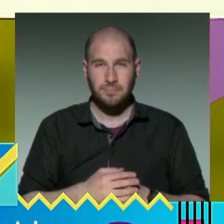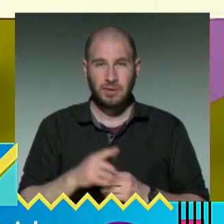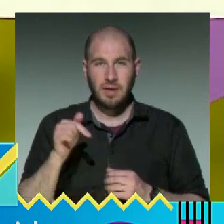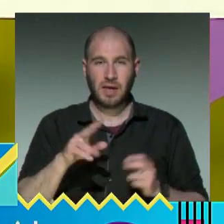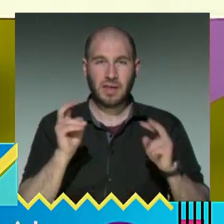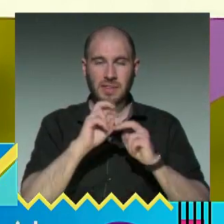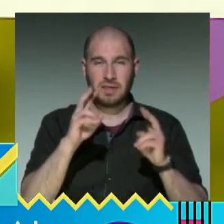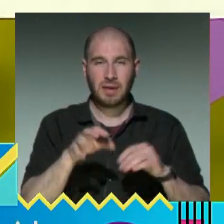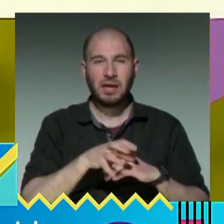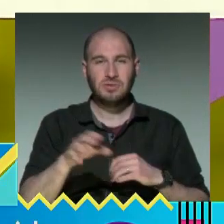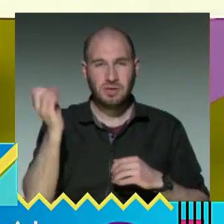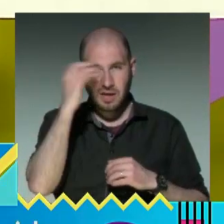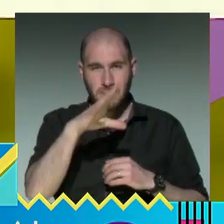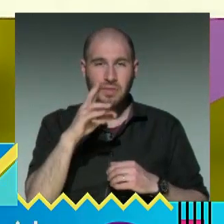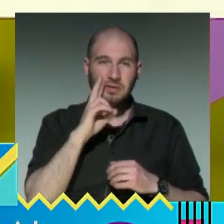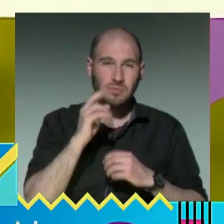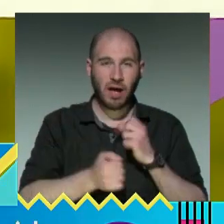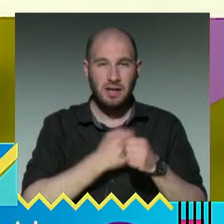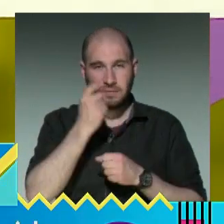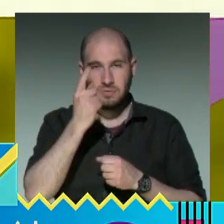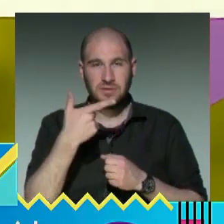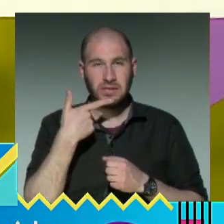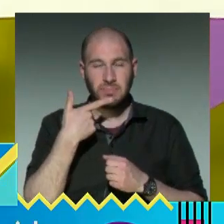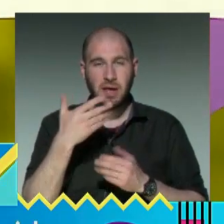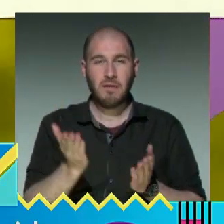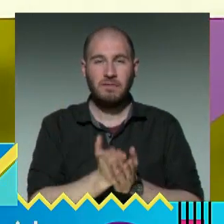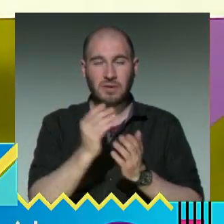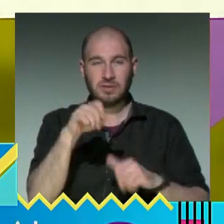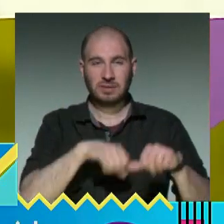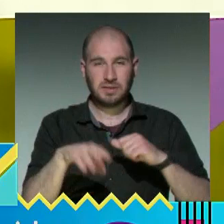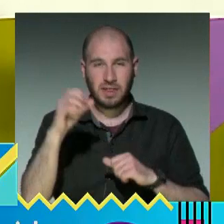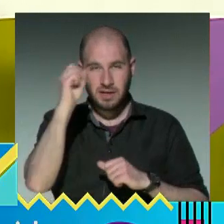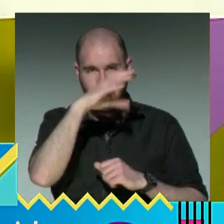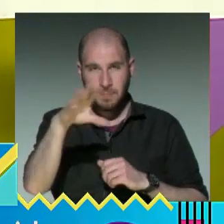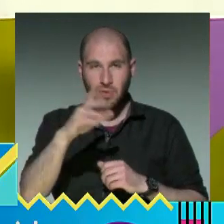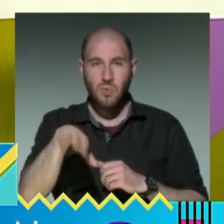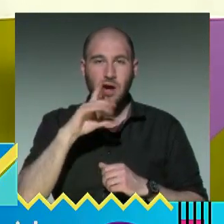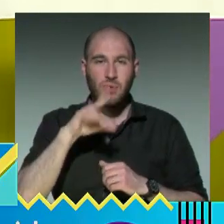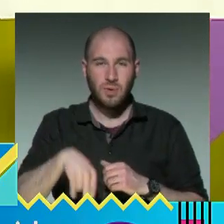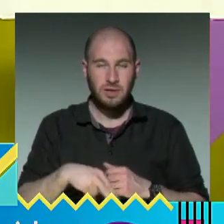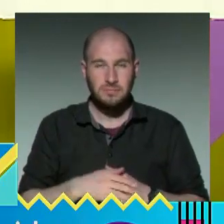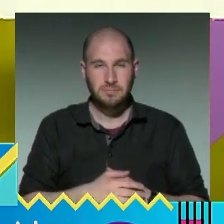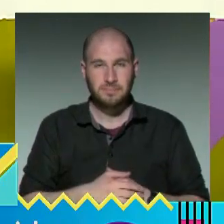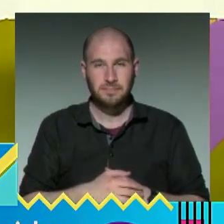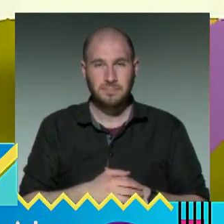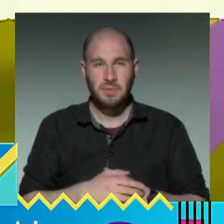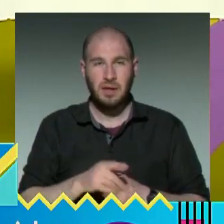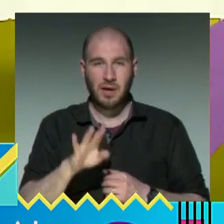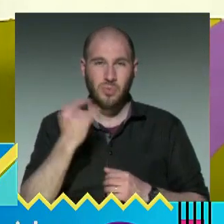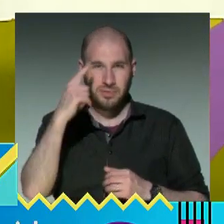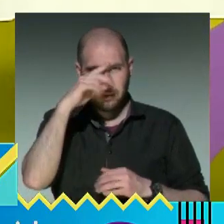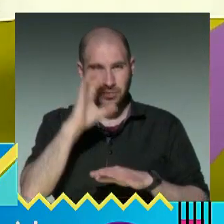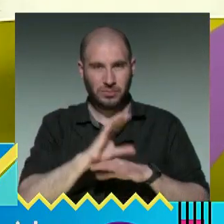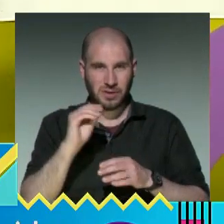en términos de extensión rural, del 19 al 21 de septiembre en la Facultad de Ciencias Agrarias, en Luján de Cuyo, por supuesto, de la